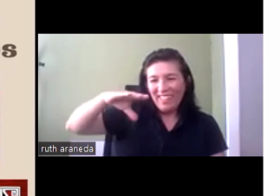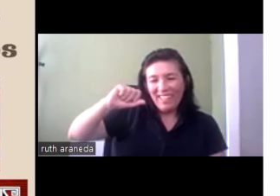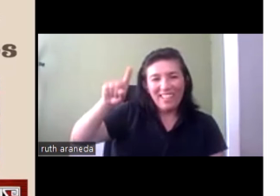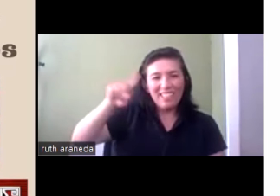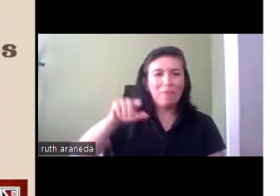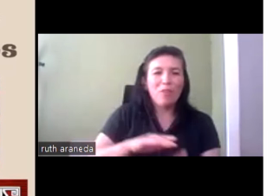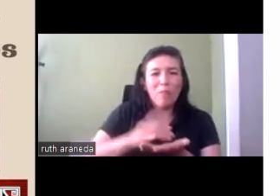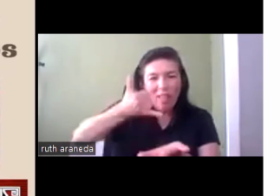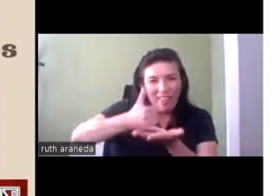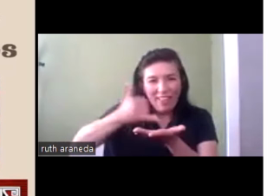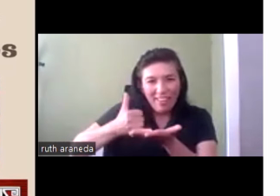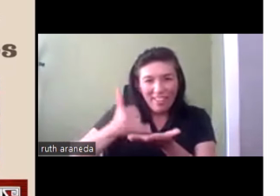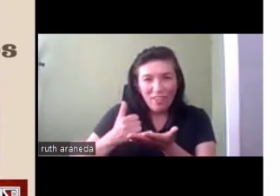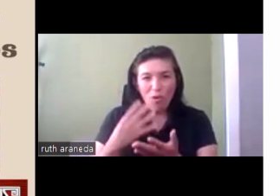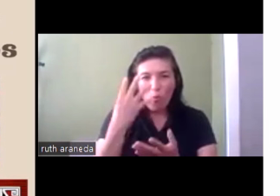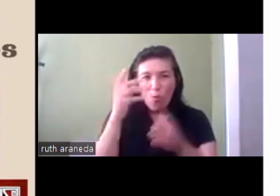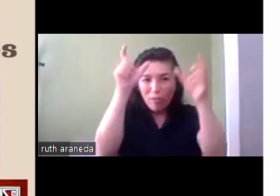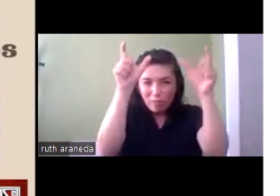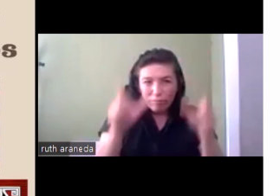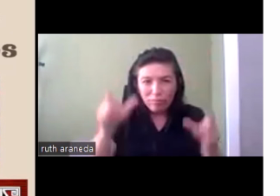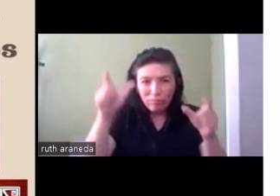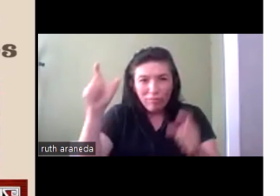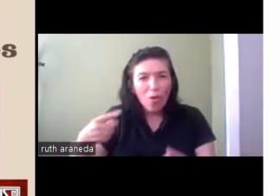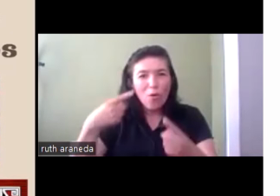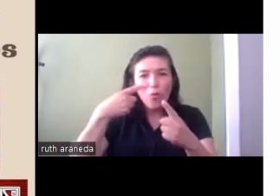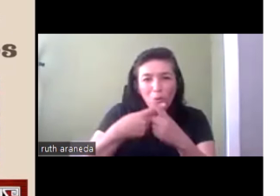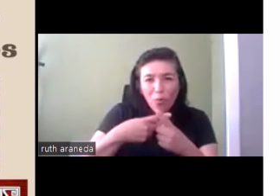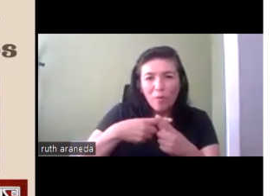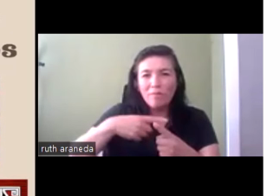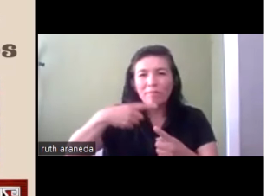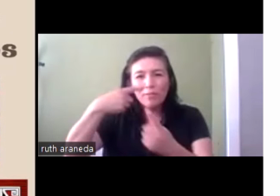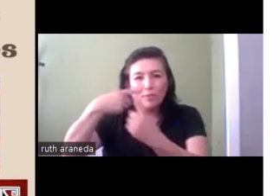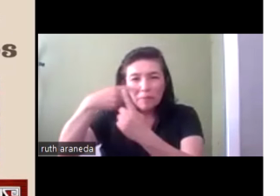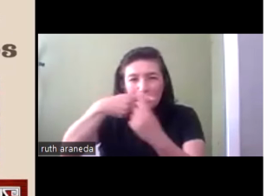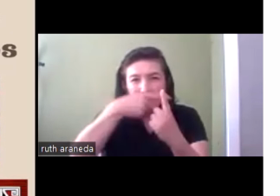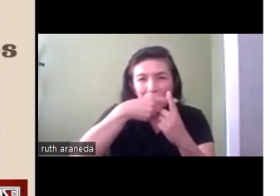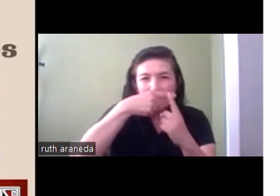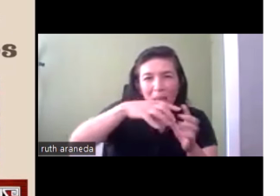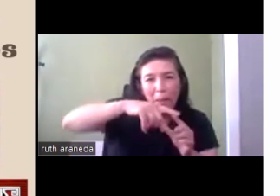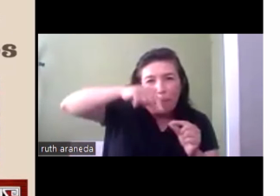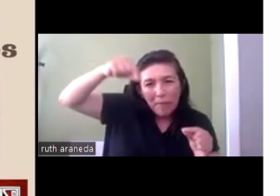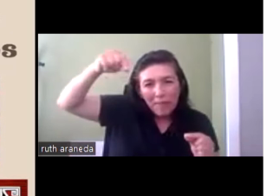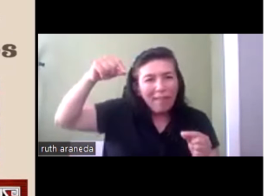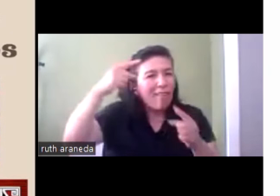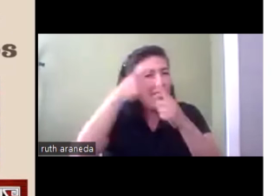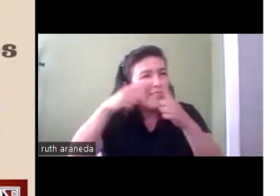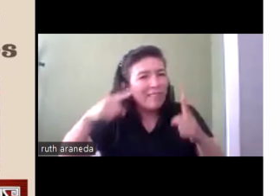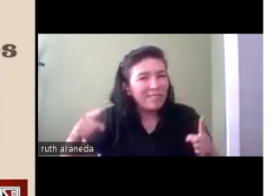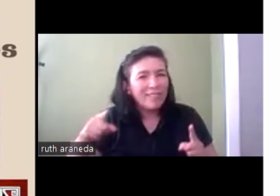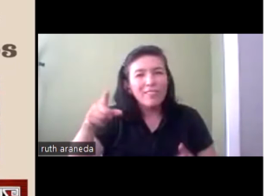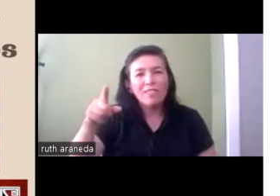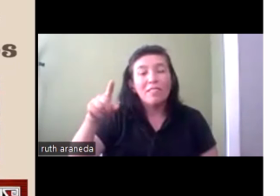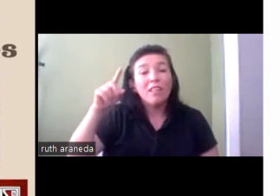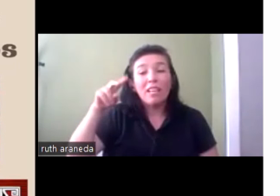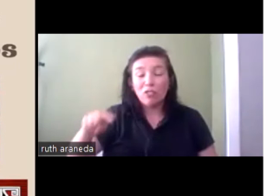el ajedrezado, las cuatro figuras opuestas, la cruz diametral, las clepsidras, todo esto referente al fenómeno o a la visión de